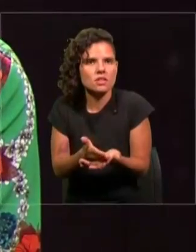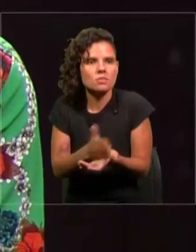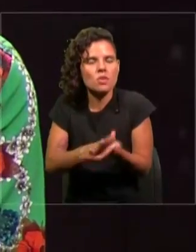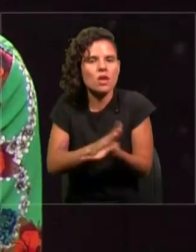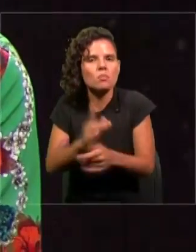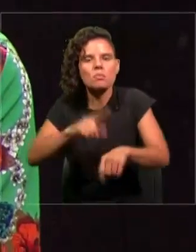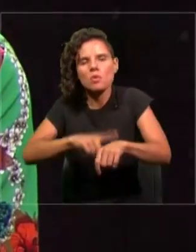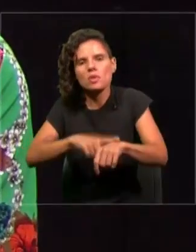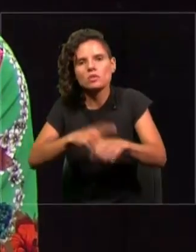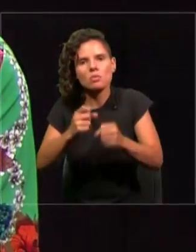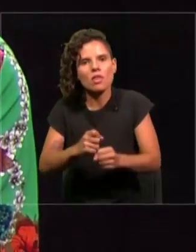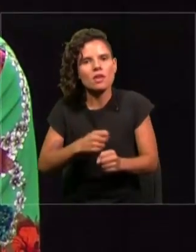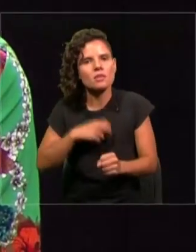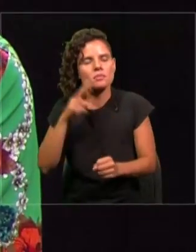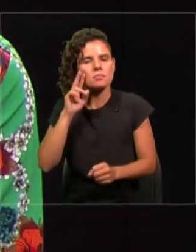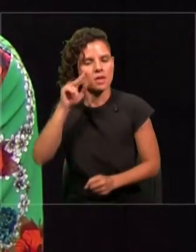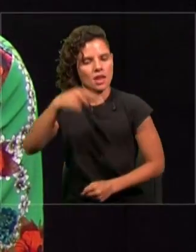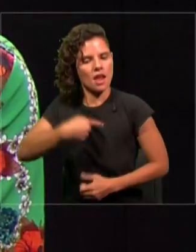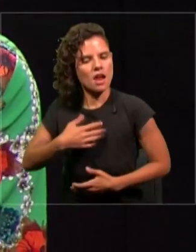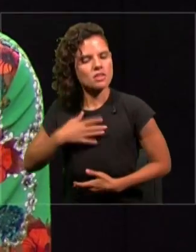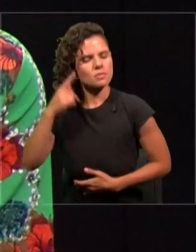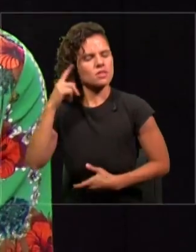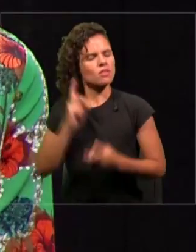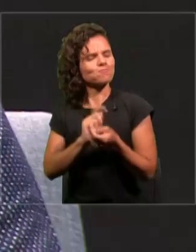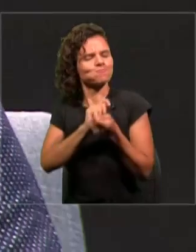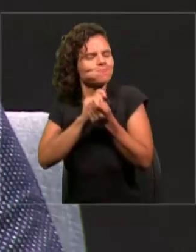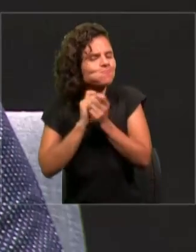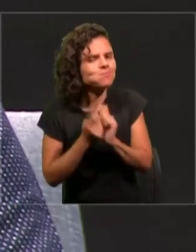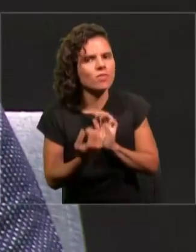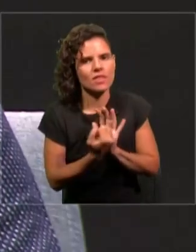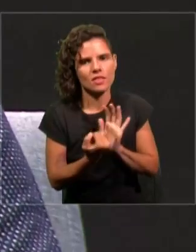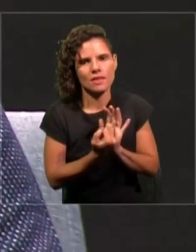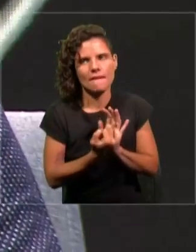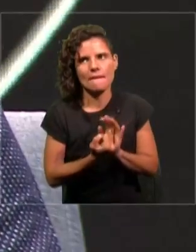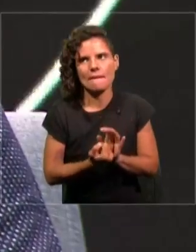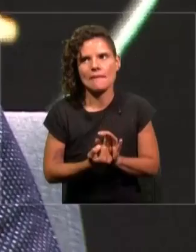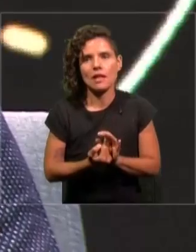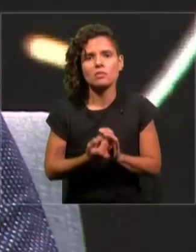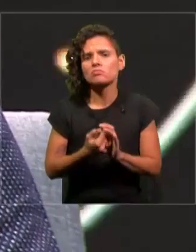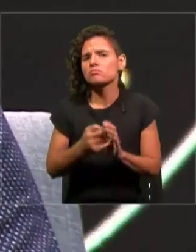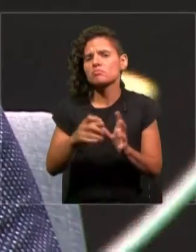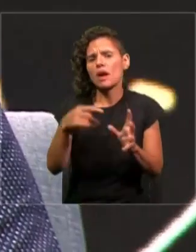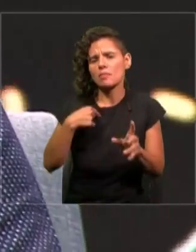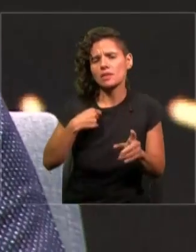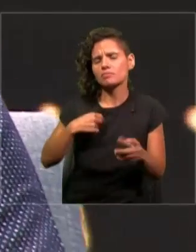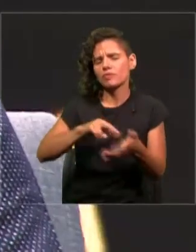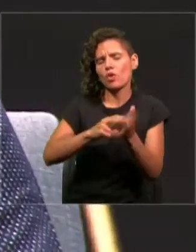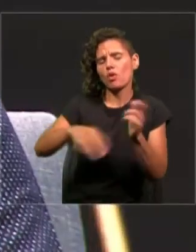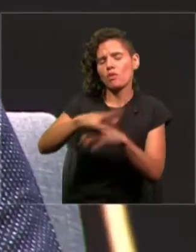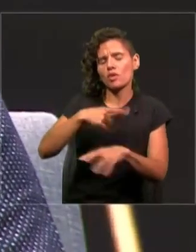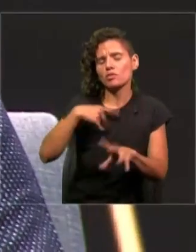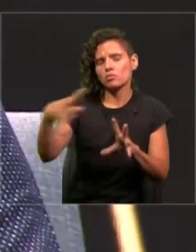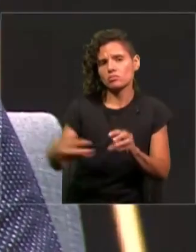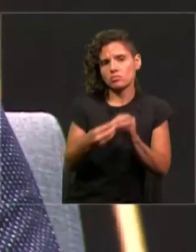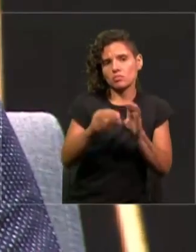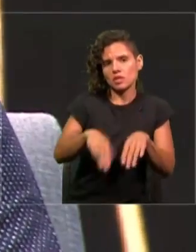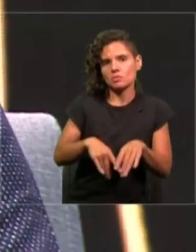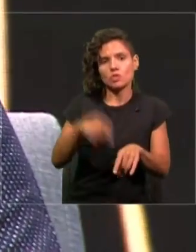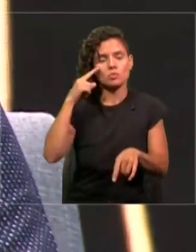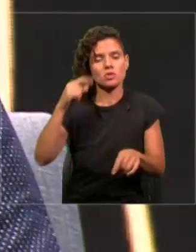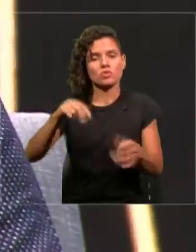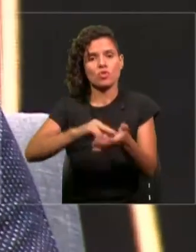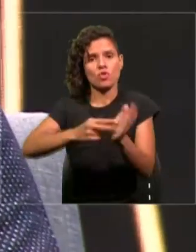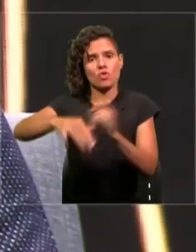momentos para resignificarse, para mirarse. Yo lo junto con la idea de conflicto, ¿no? Los momentos de crisis yo no los veo como algo negativo,